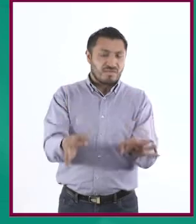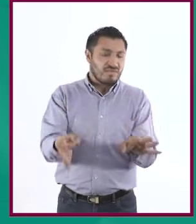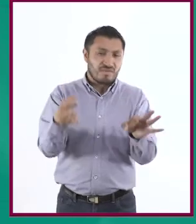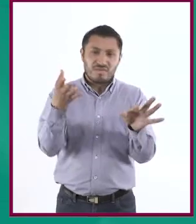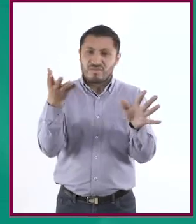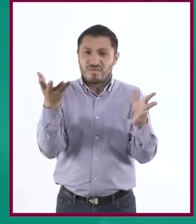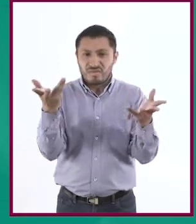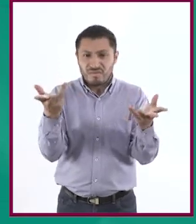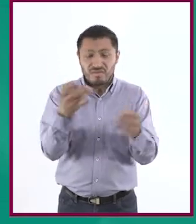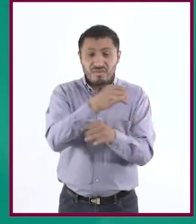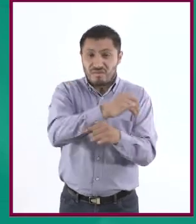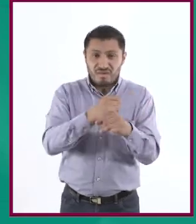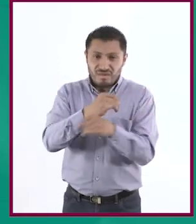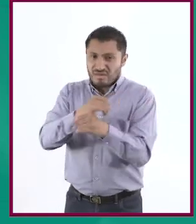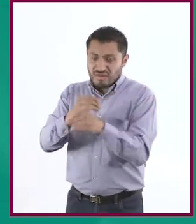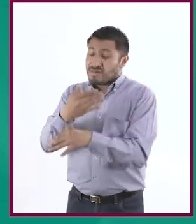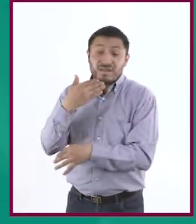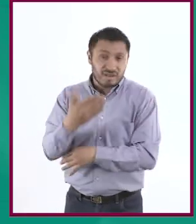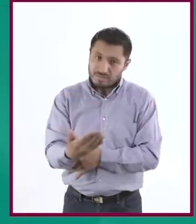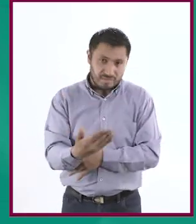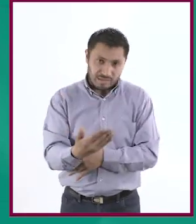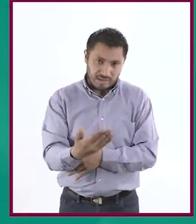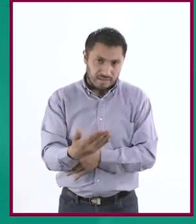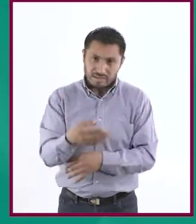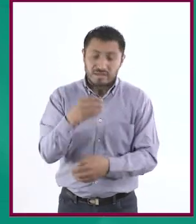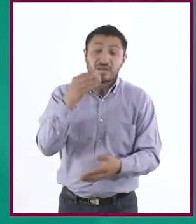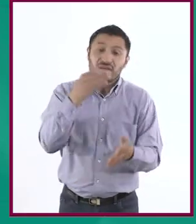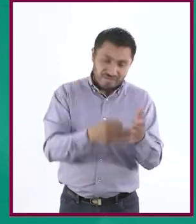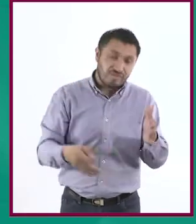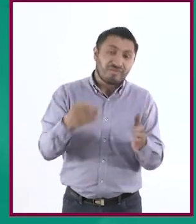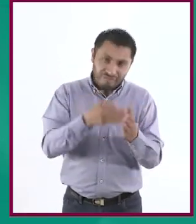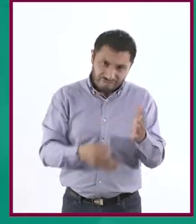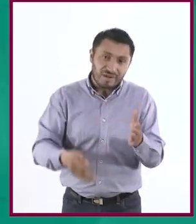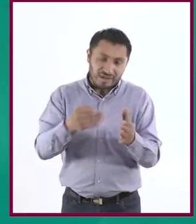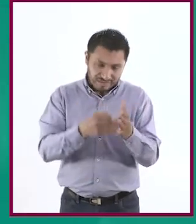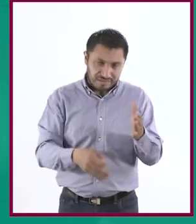suficientemente investigado, ¿no? Que no haga daño.